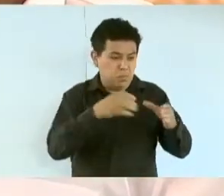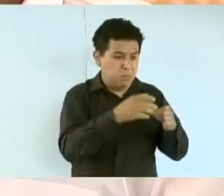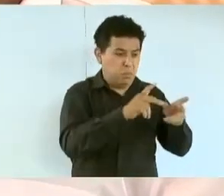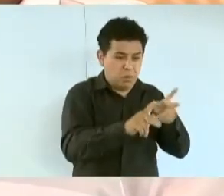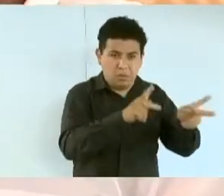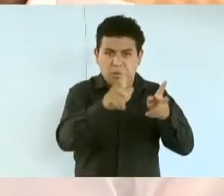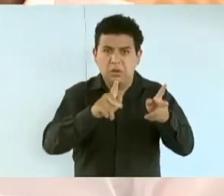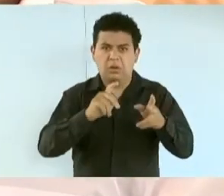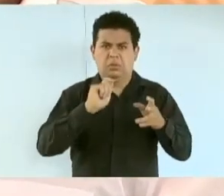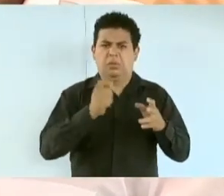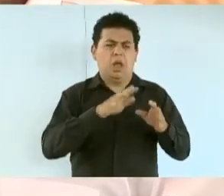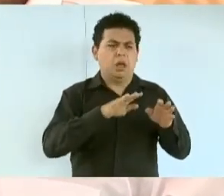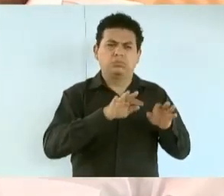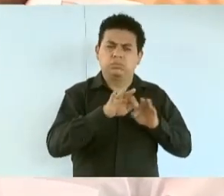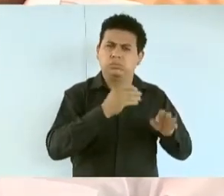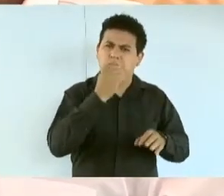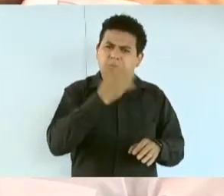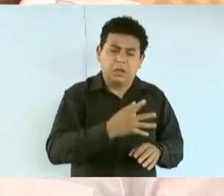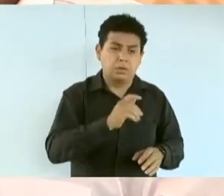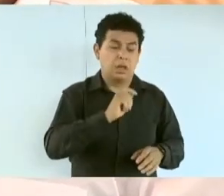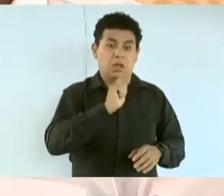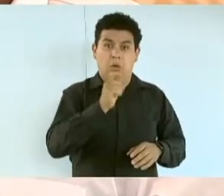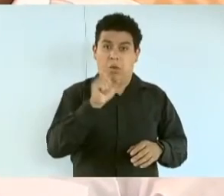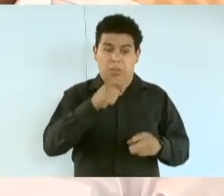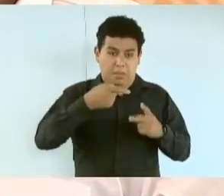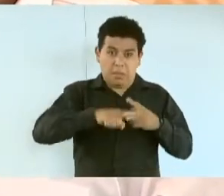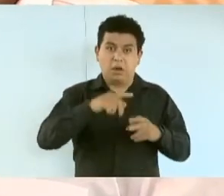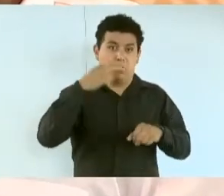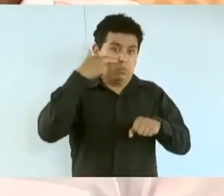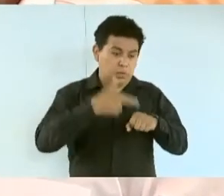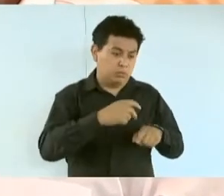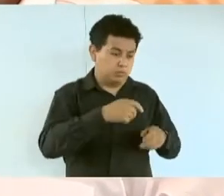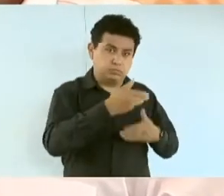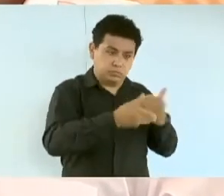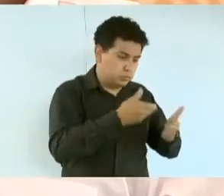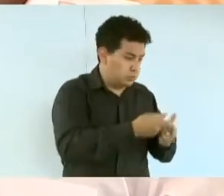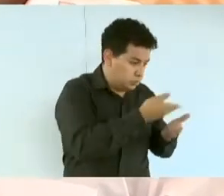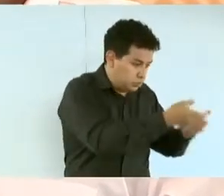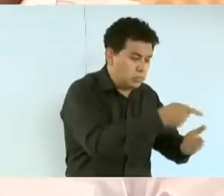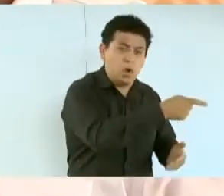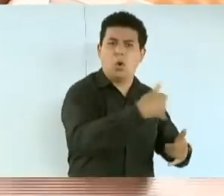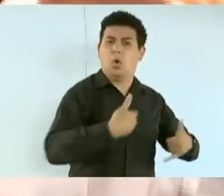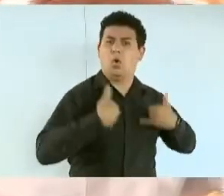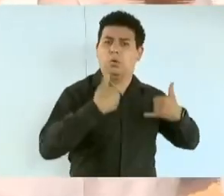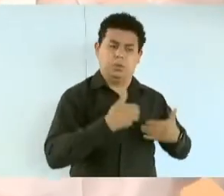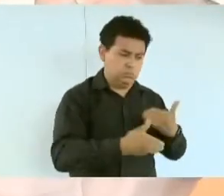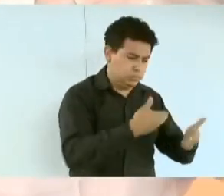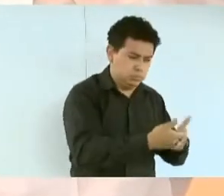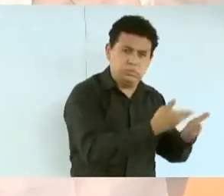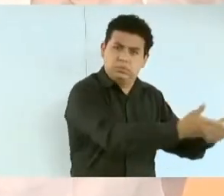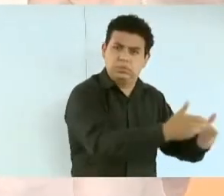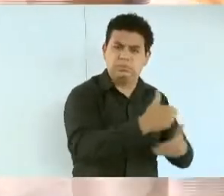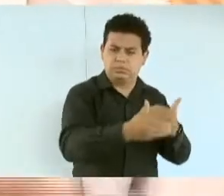servicio desde joven. Comienzan como topiles, y ahí van